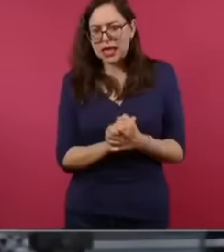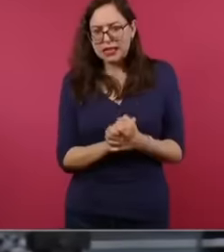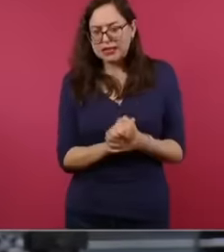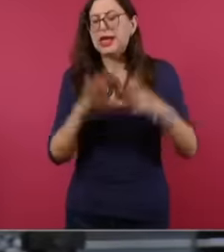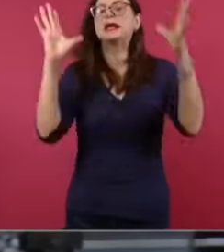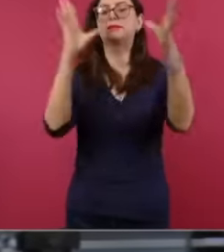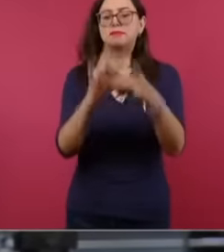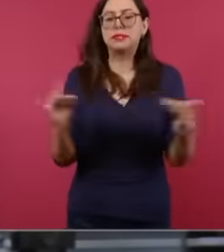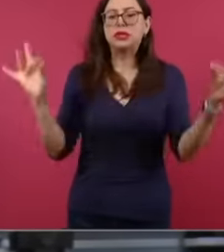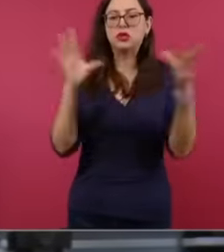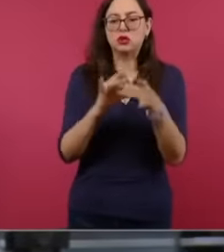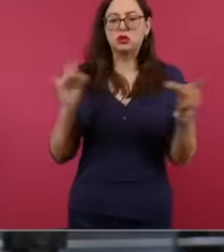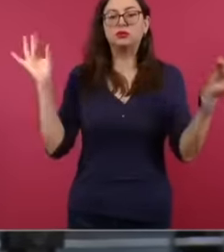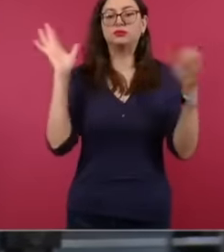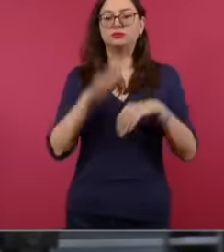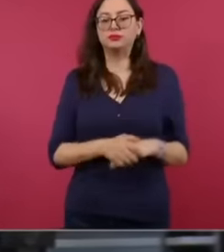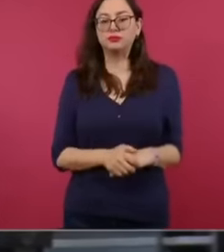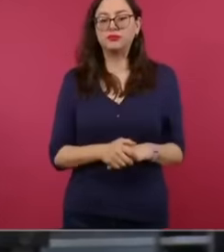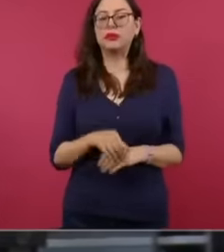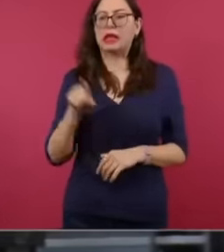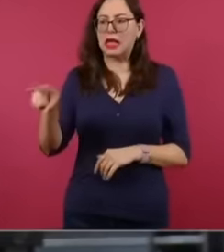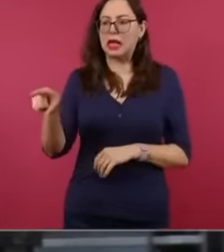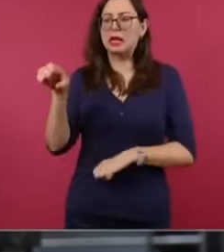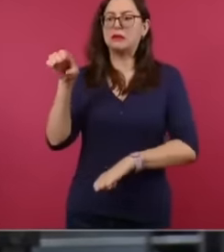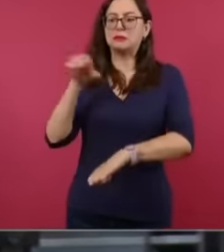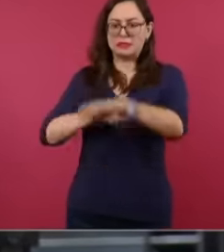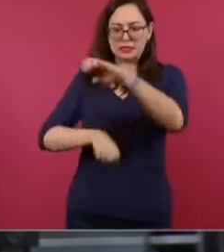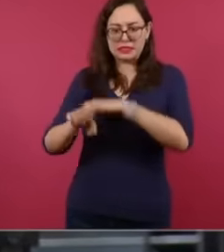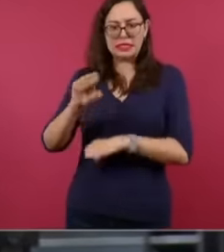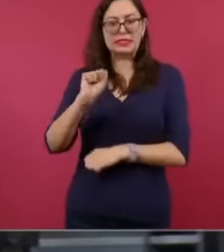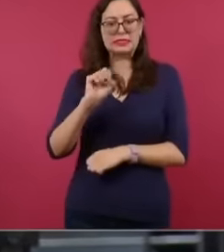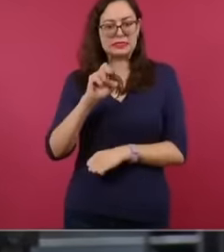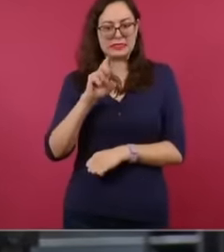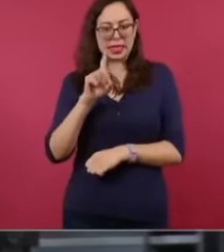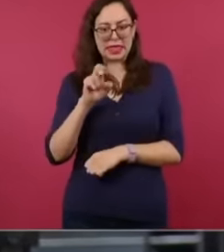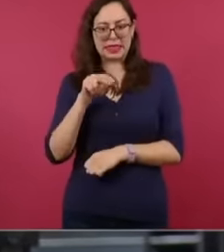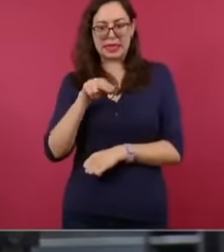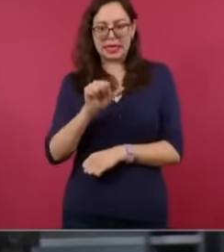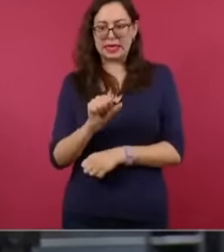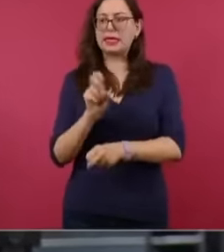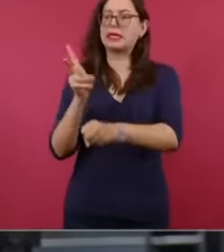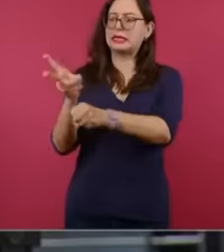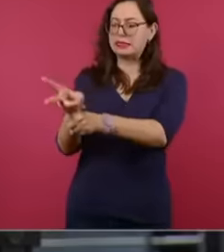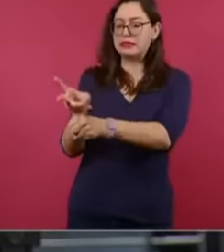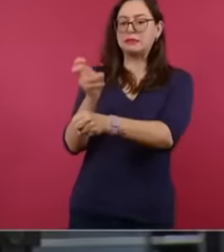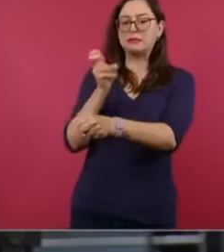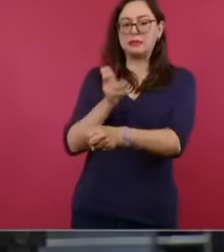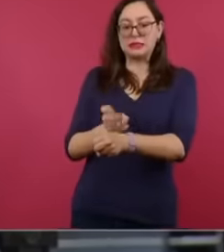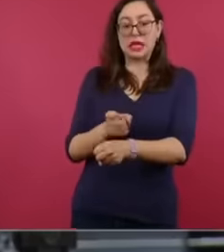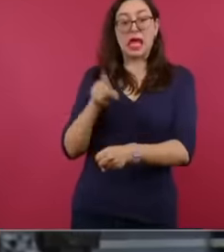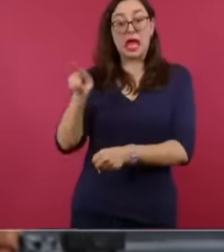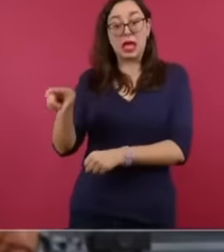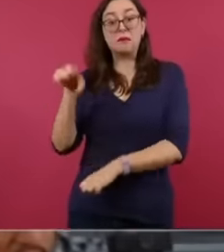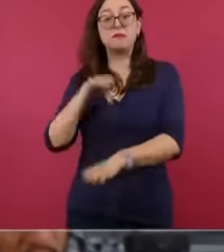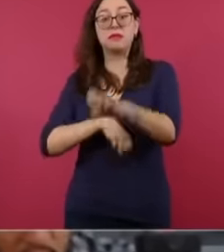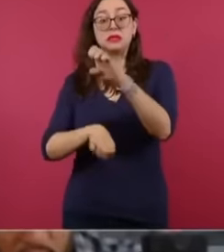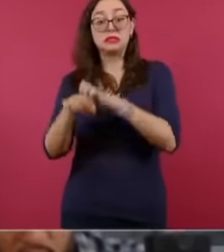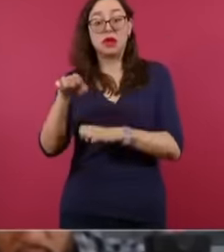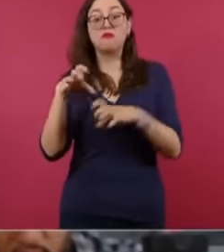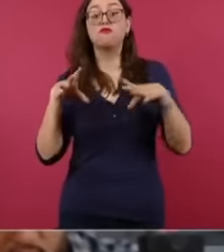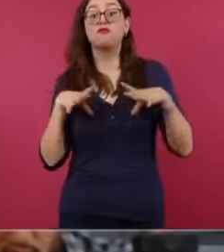Le dan la Sedena por invitación privada, personal, le invitan a esta empresa recién creada. ¿Sabe cuándo se creó?